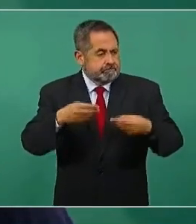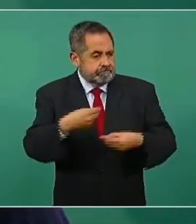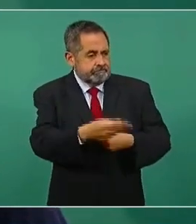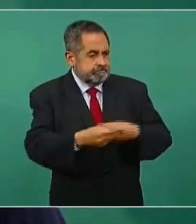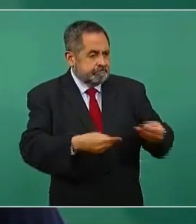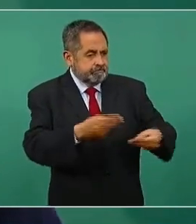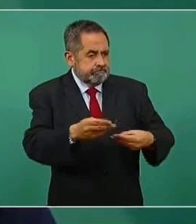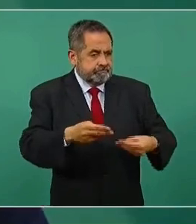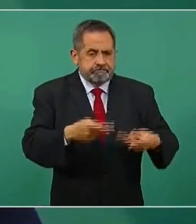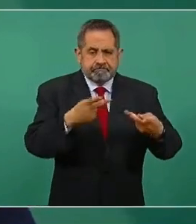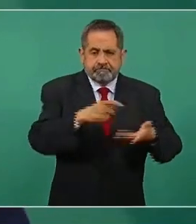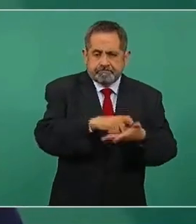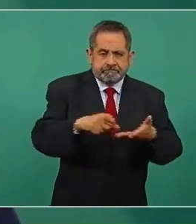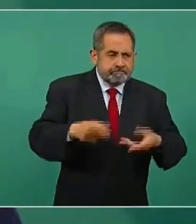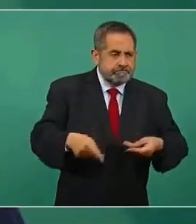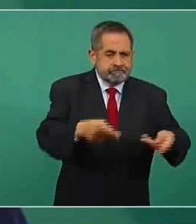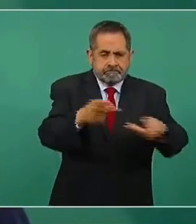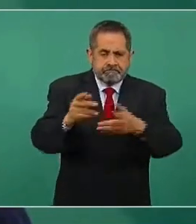el